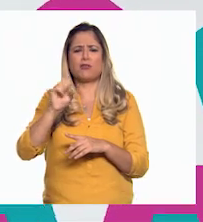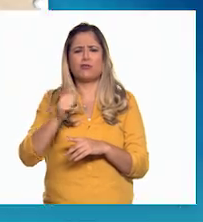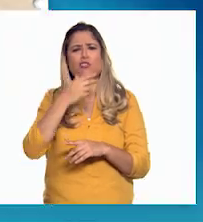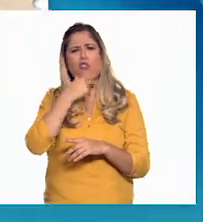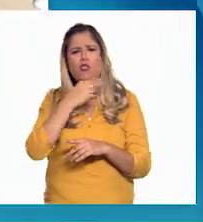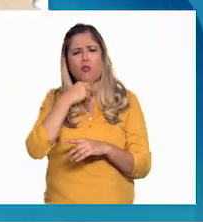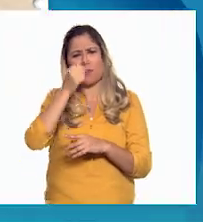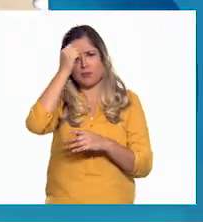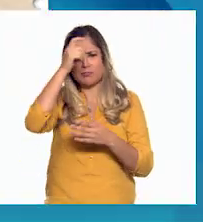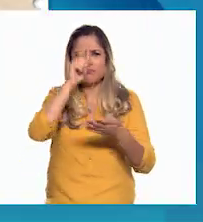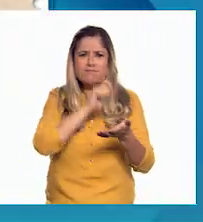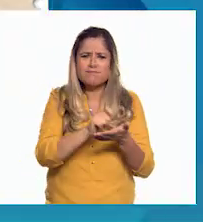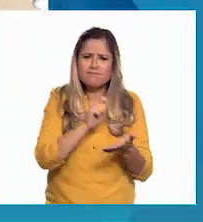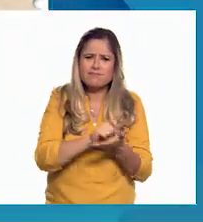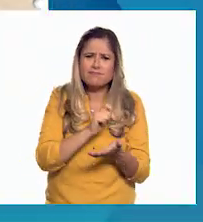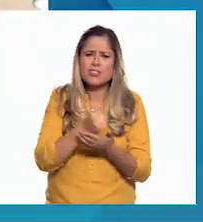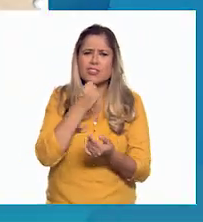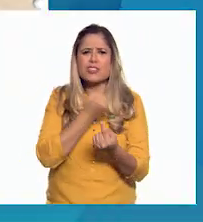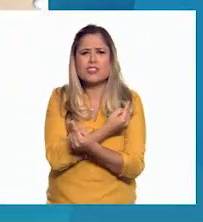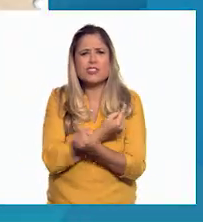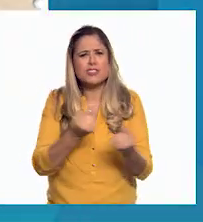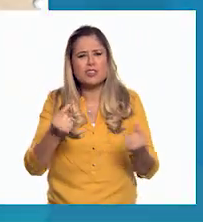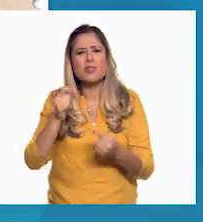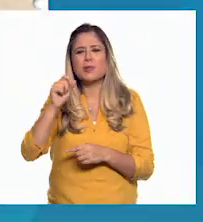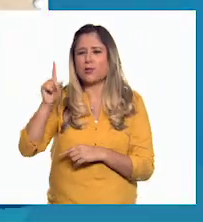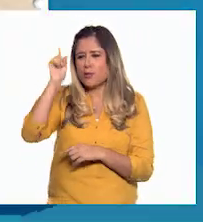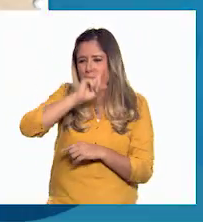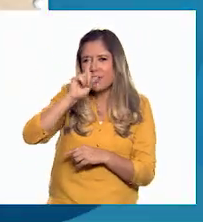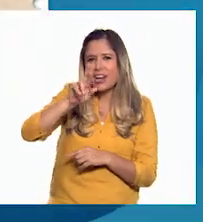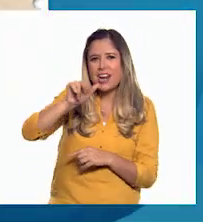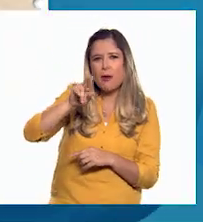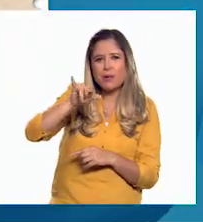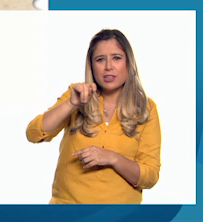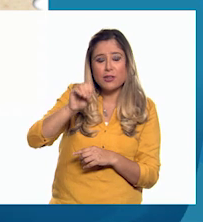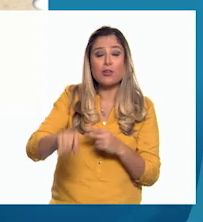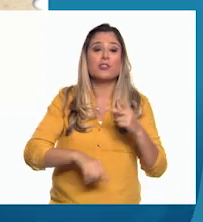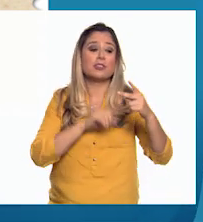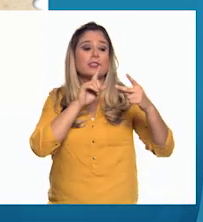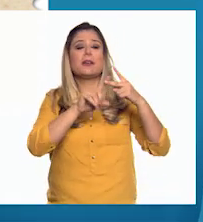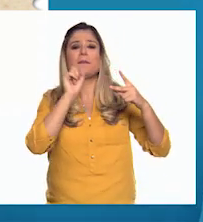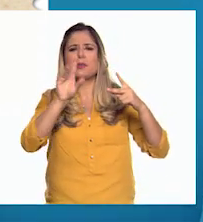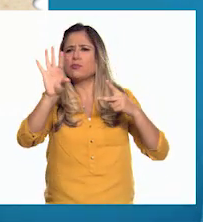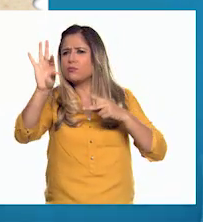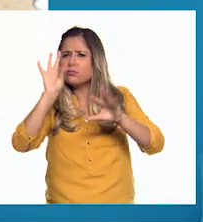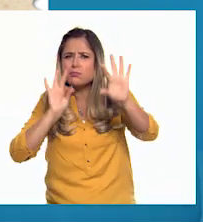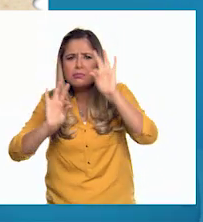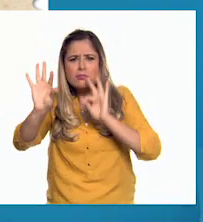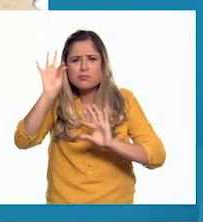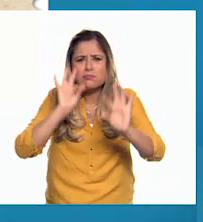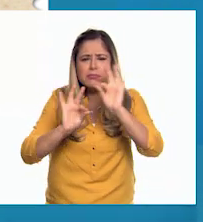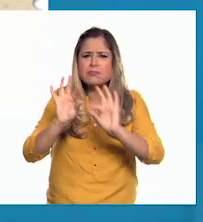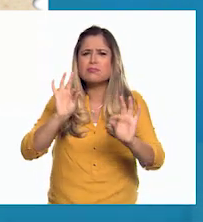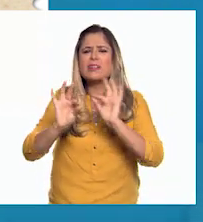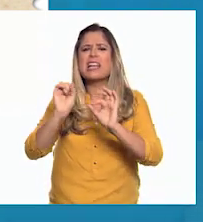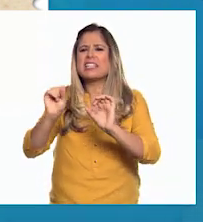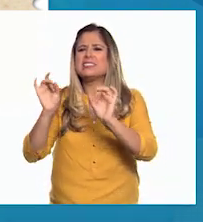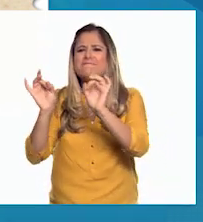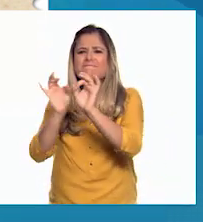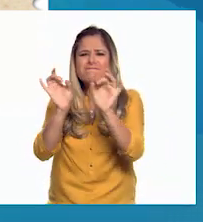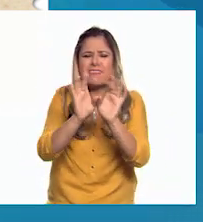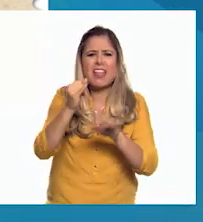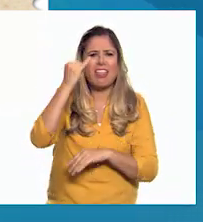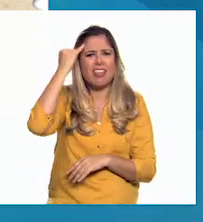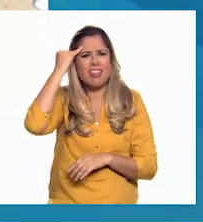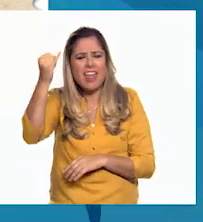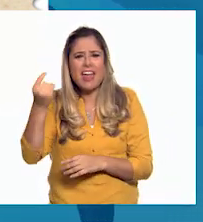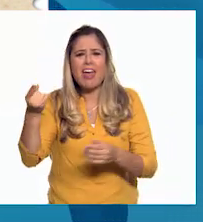que es el escritor de literatura infantil que nos recomendó Raulito. Y reconocimos algunos acontecimientos, situaciones o ideas